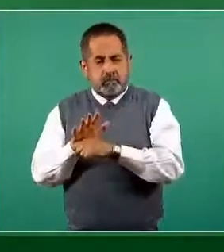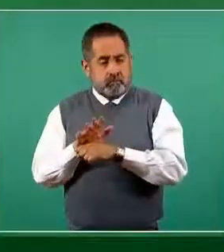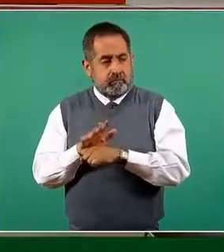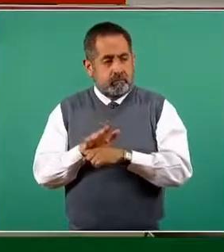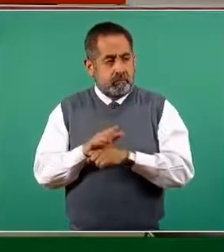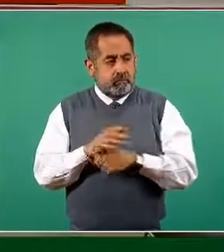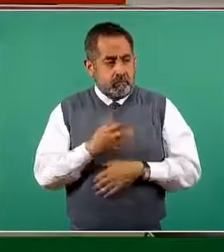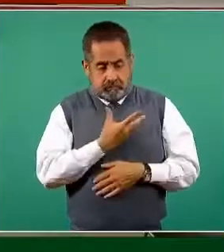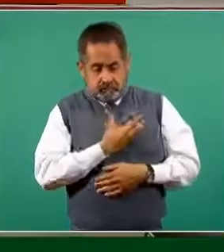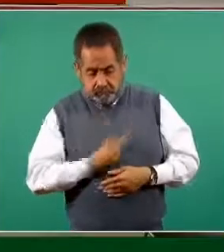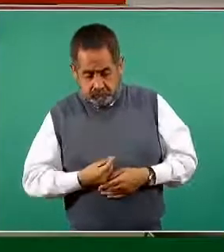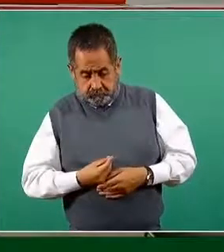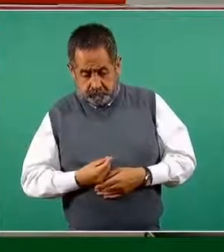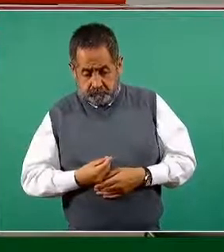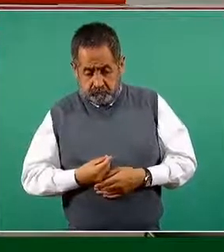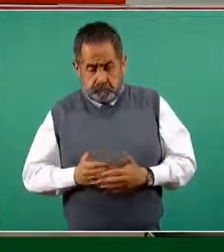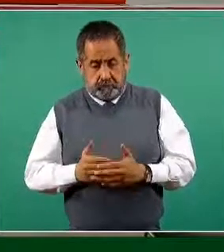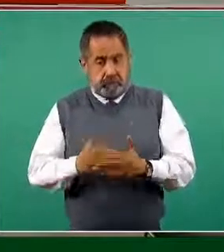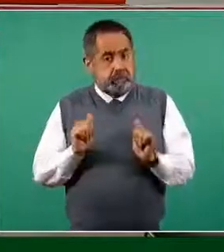con anticuerpos?